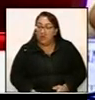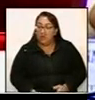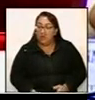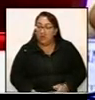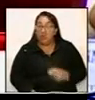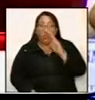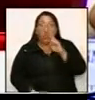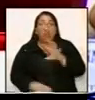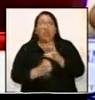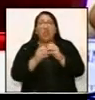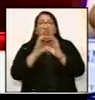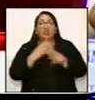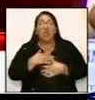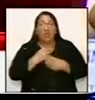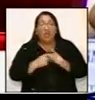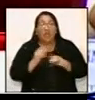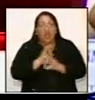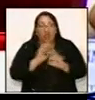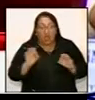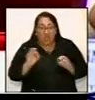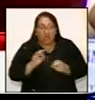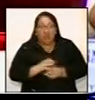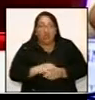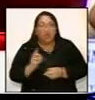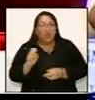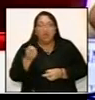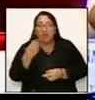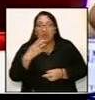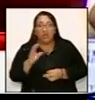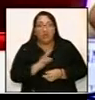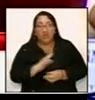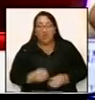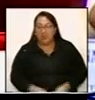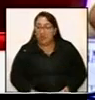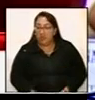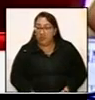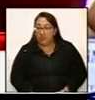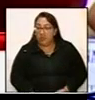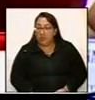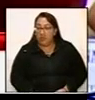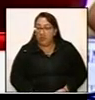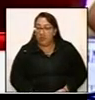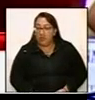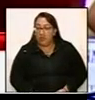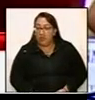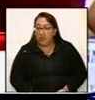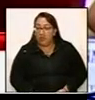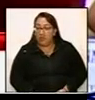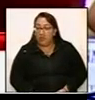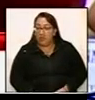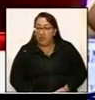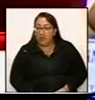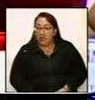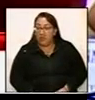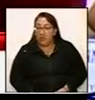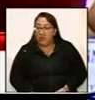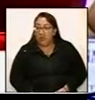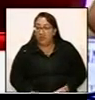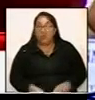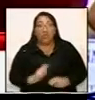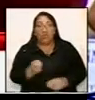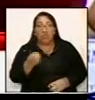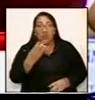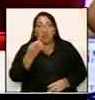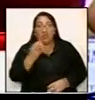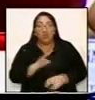todo ámbito. Entonces la transparencia no nos dice, por ejemplo, y esta ONG de salud que promueve tal tema, no nos dice